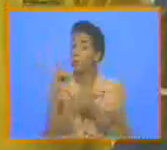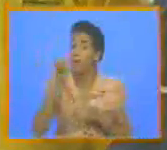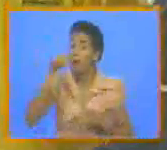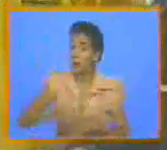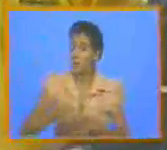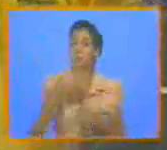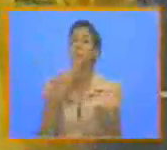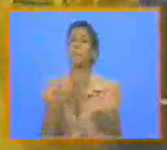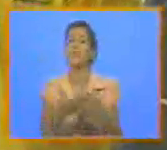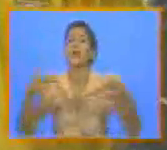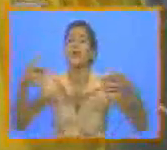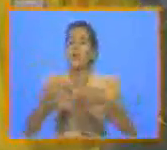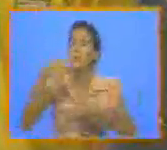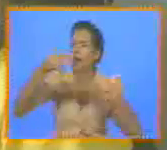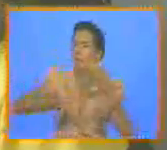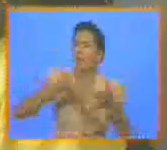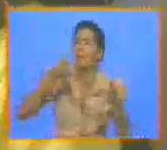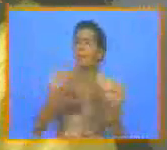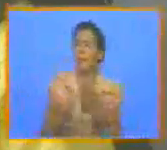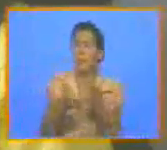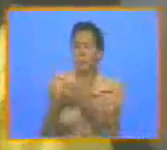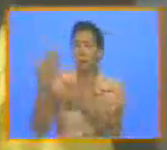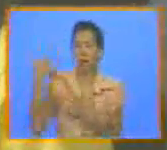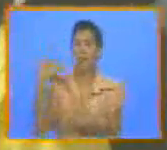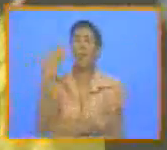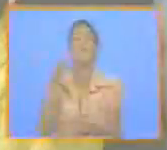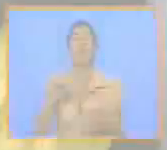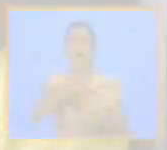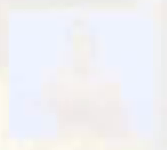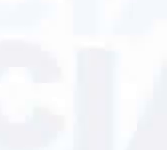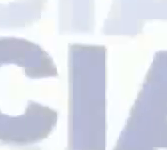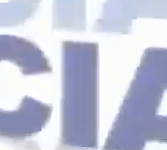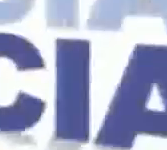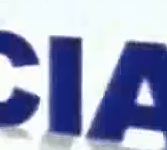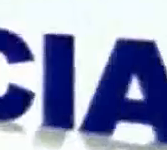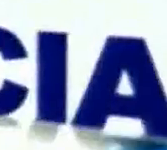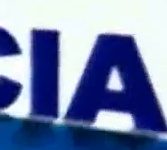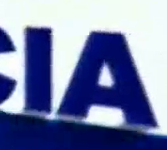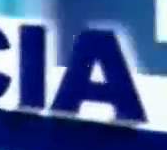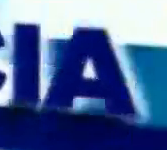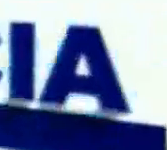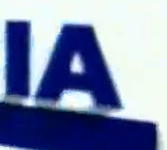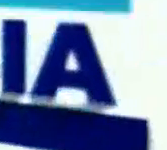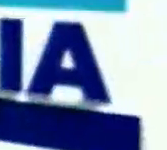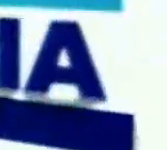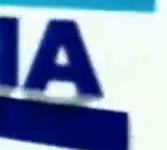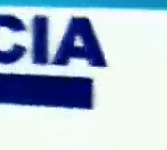Jorge Alvarado, para explicar lo acontecido a las afueras de la sede diplomática.